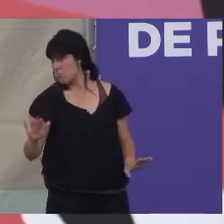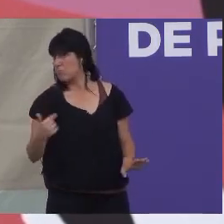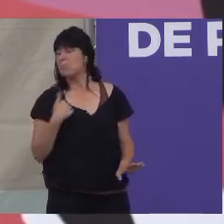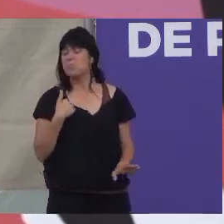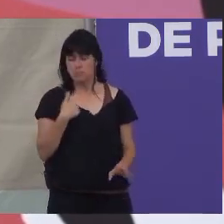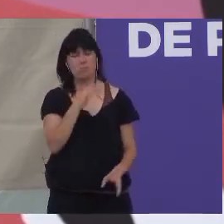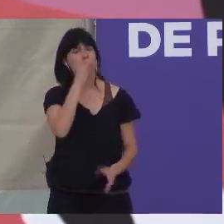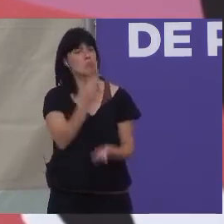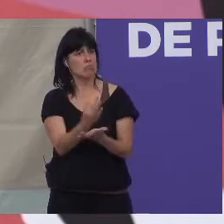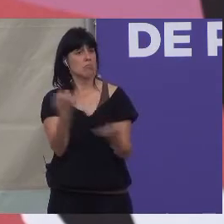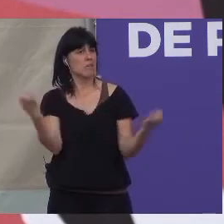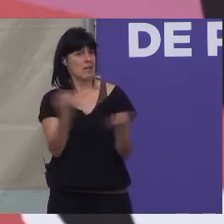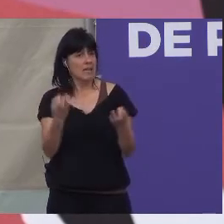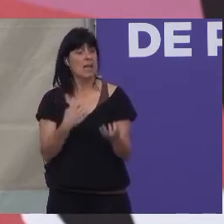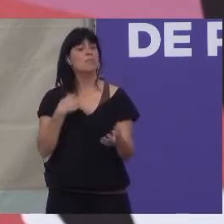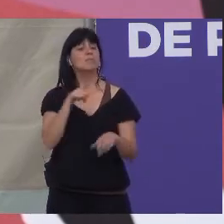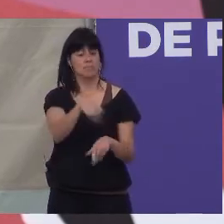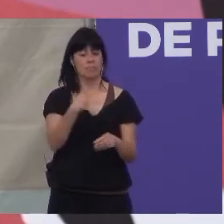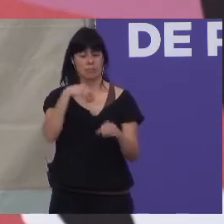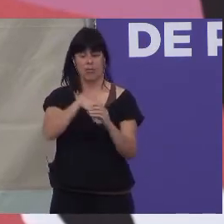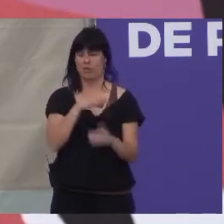este órgano sea totalmente independiente.